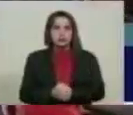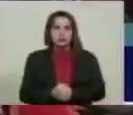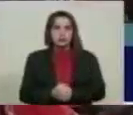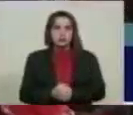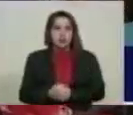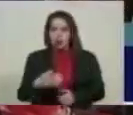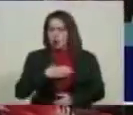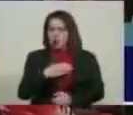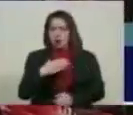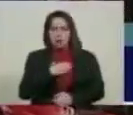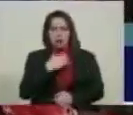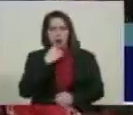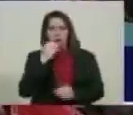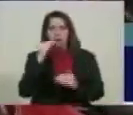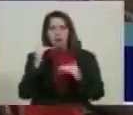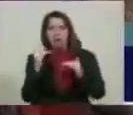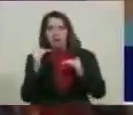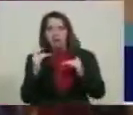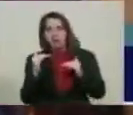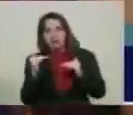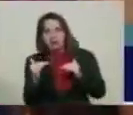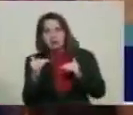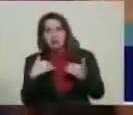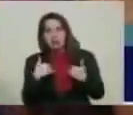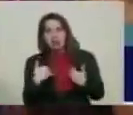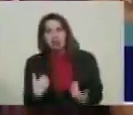no podemos bajar la guardia.